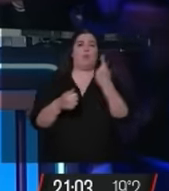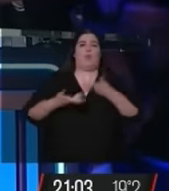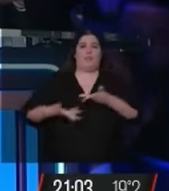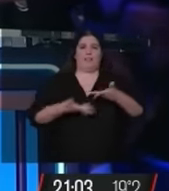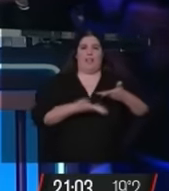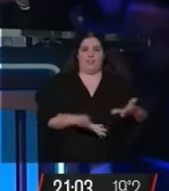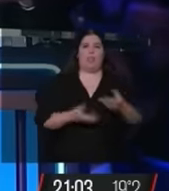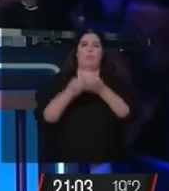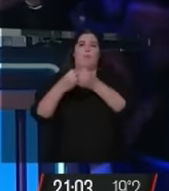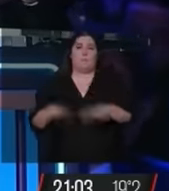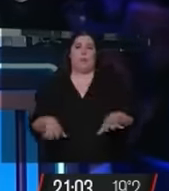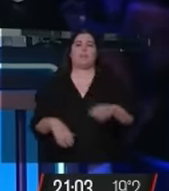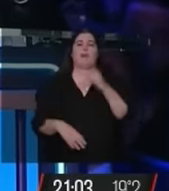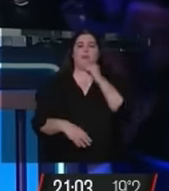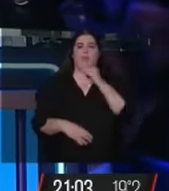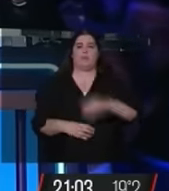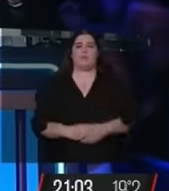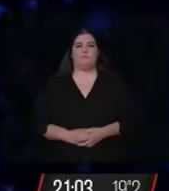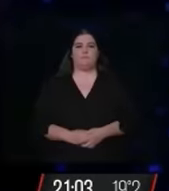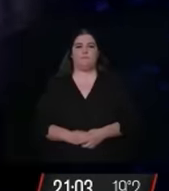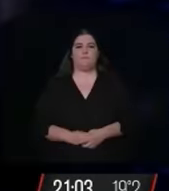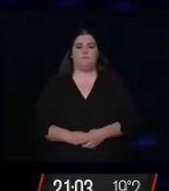presentarse. Tiene la palabra Sergio Massa.